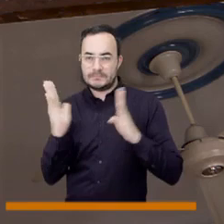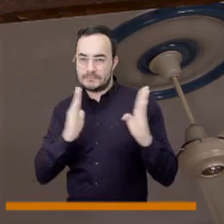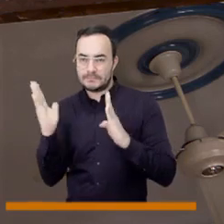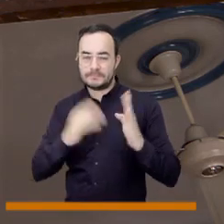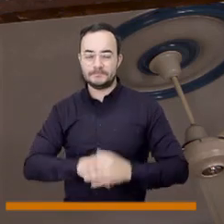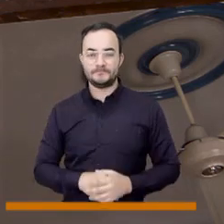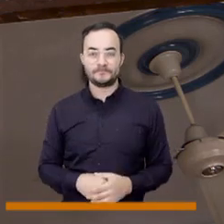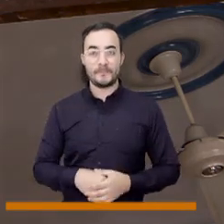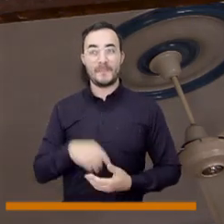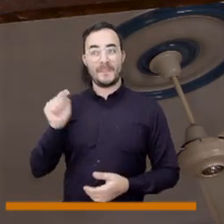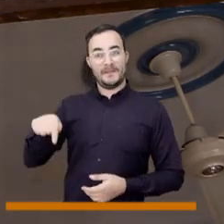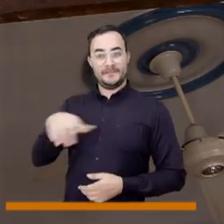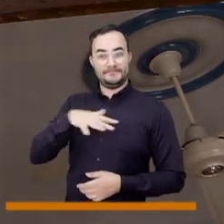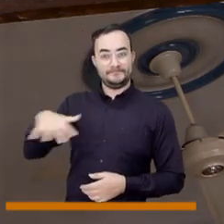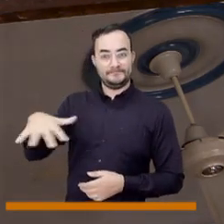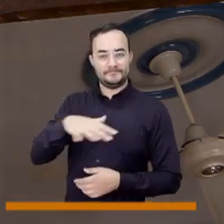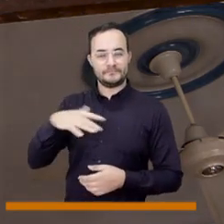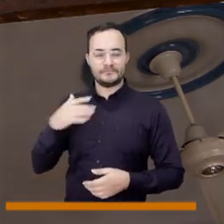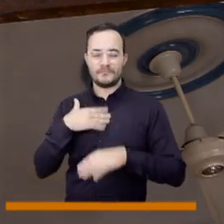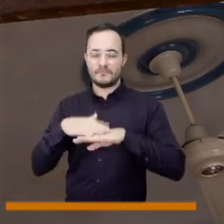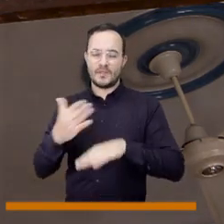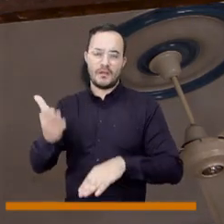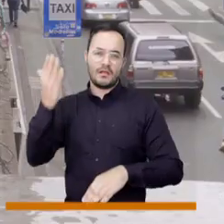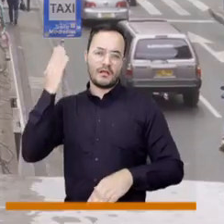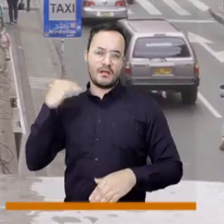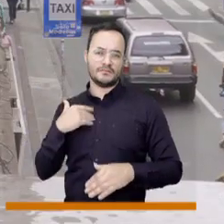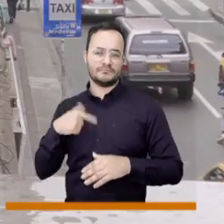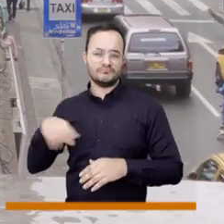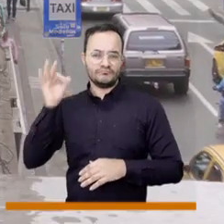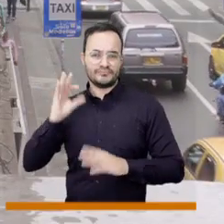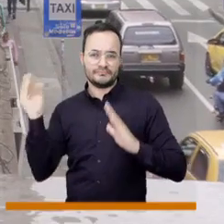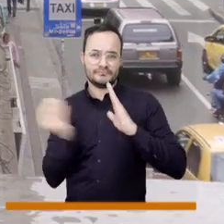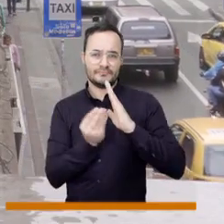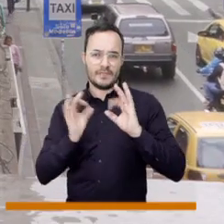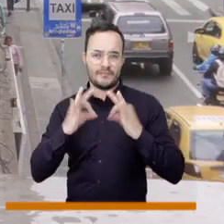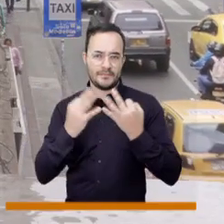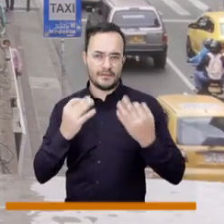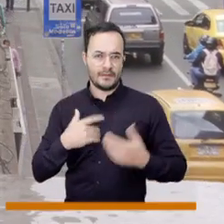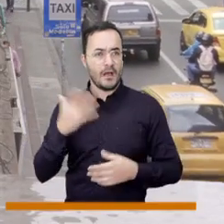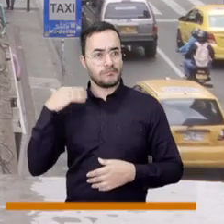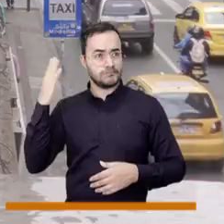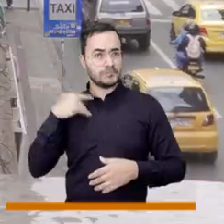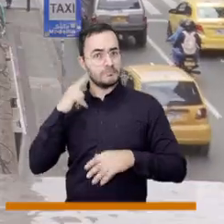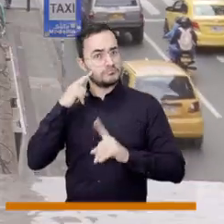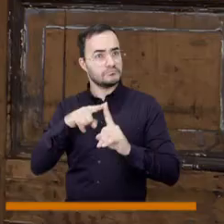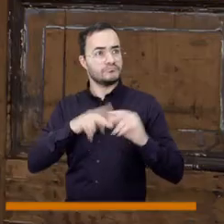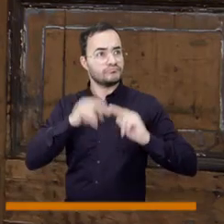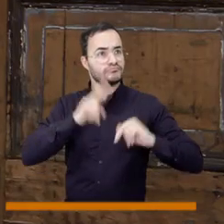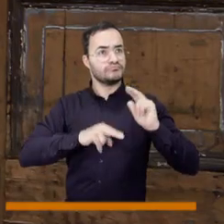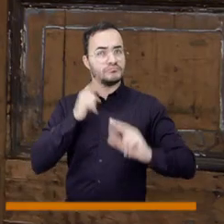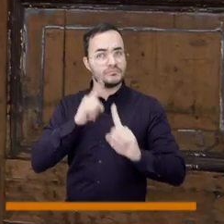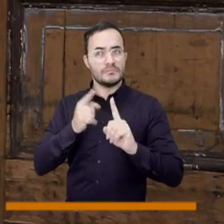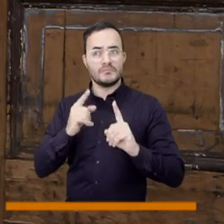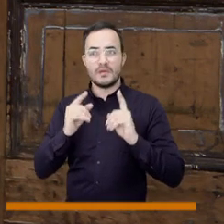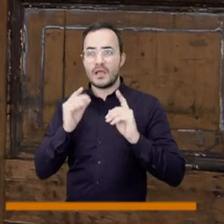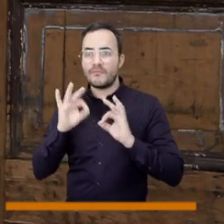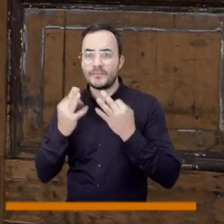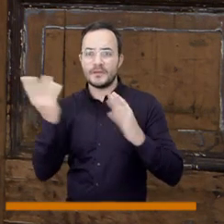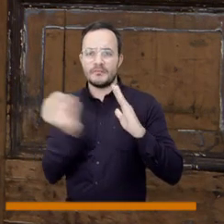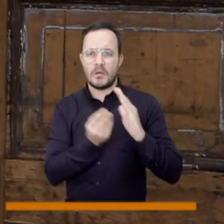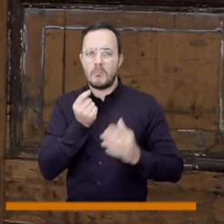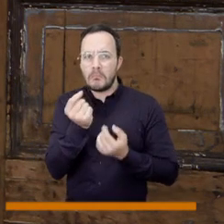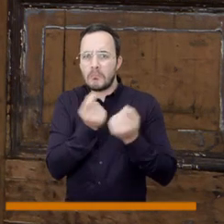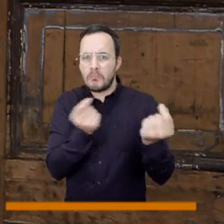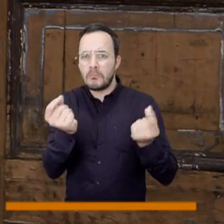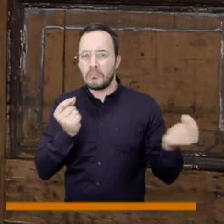esta casa eh inicialmente vivió una familia fue es de las pocas viviendas familiares Que diseñó el arquitecto pero pues obviamente se fue transformando como